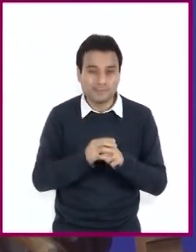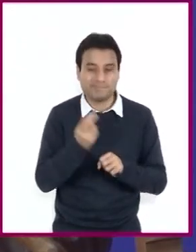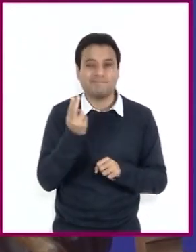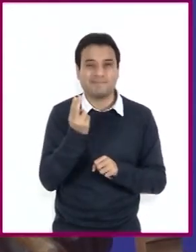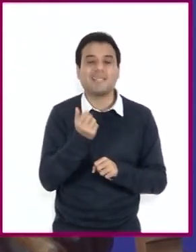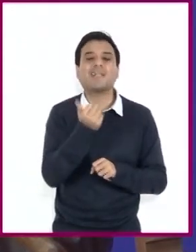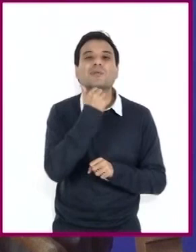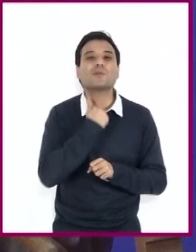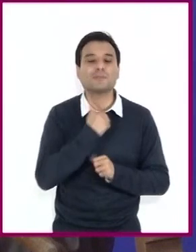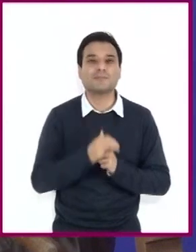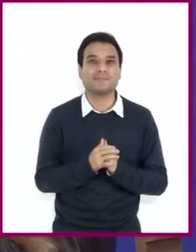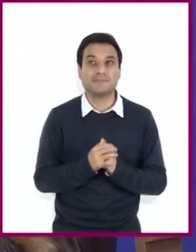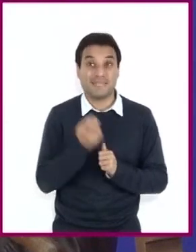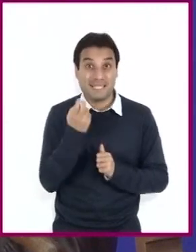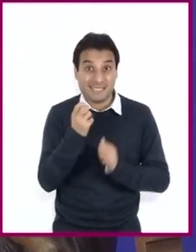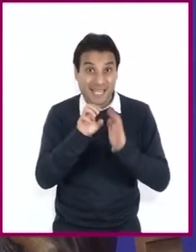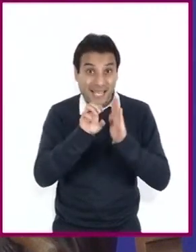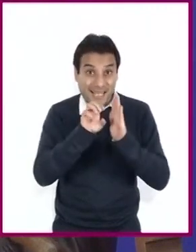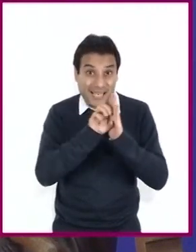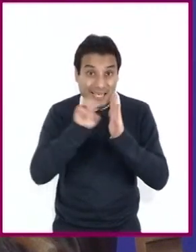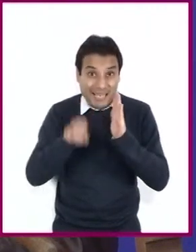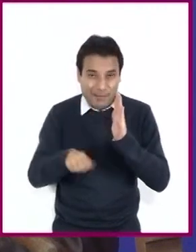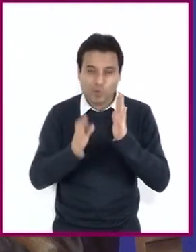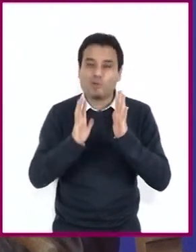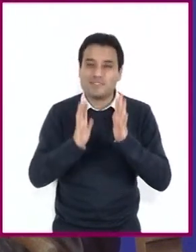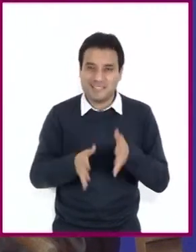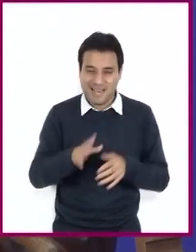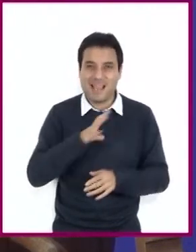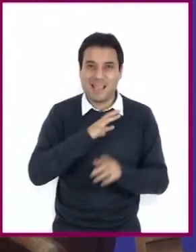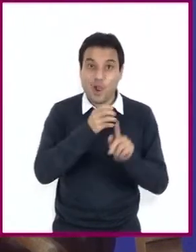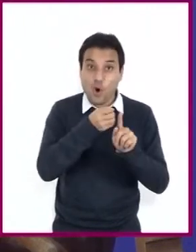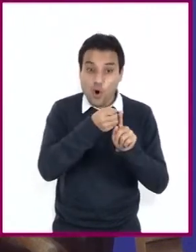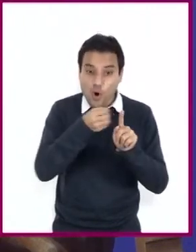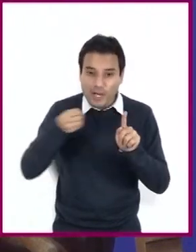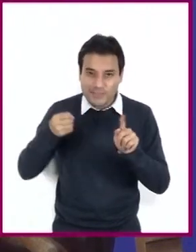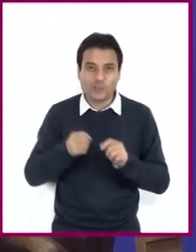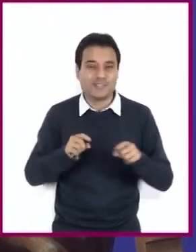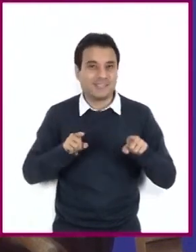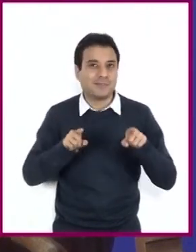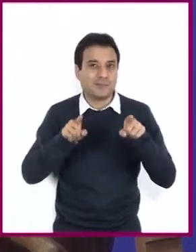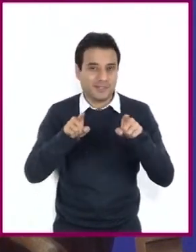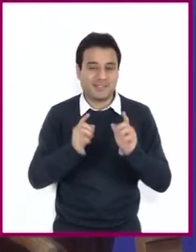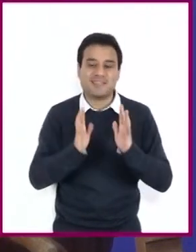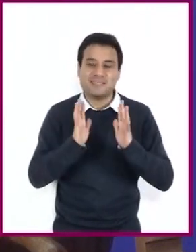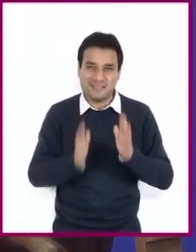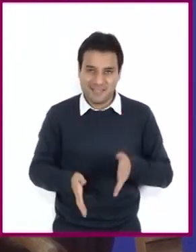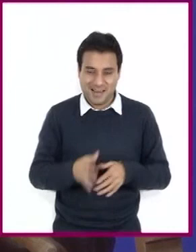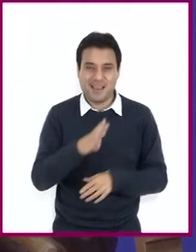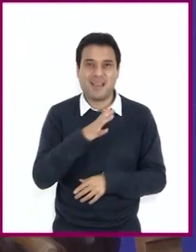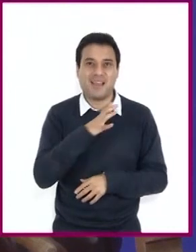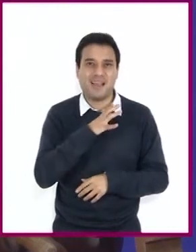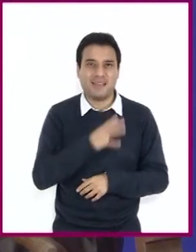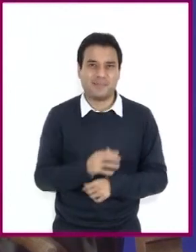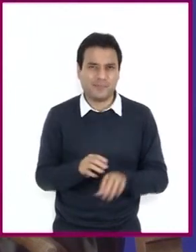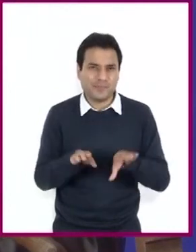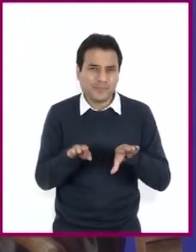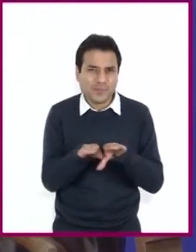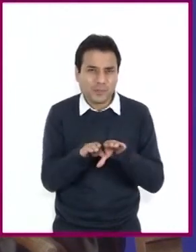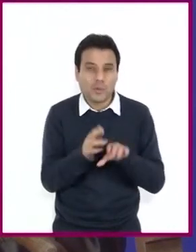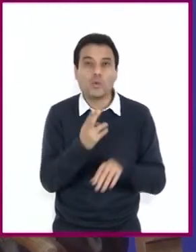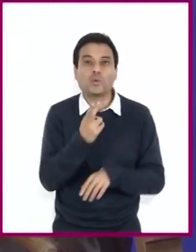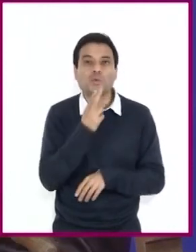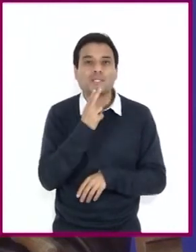que en este ejemplo ya se incluyeron oraciones que expresan simultaneidad a través del nexo